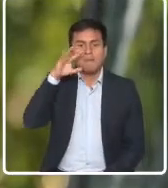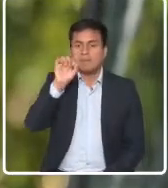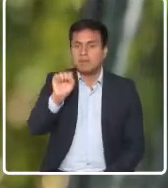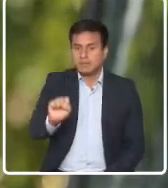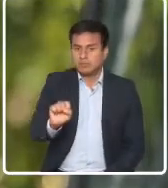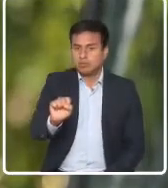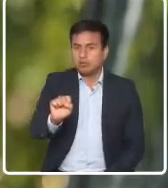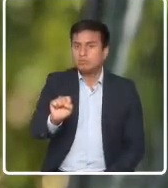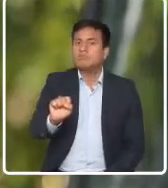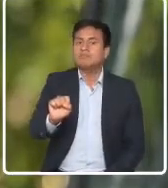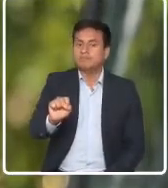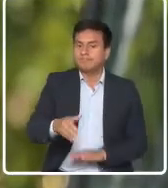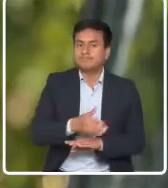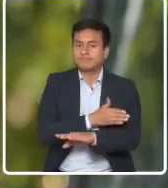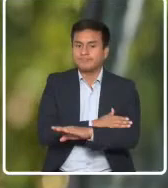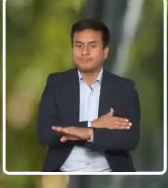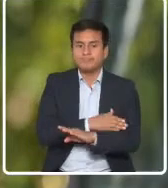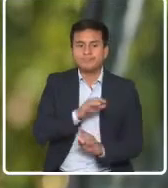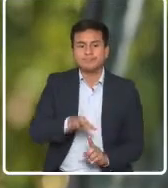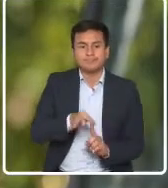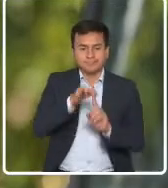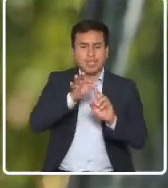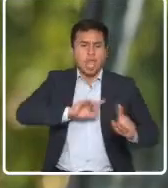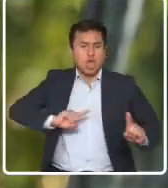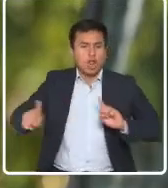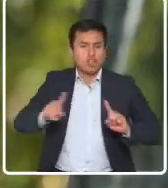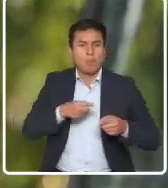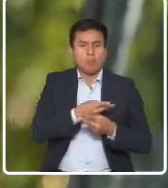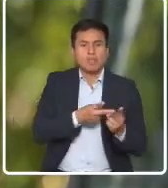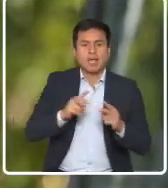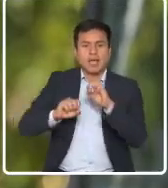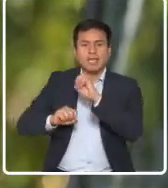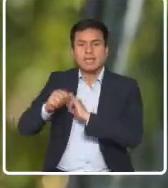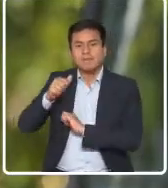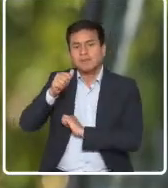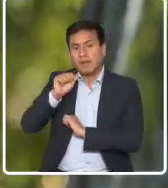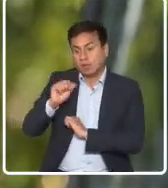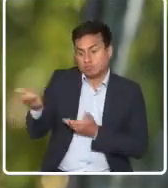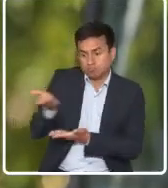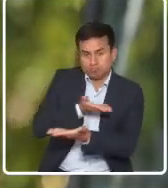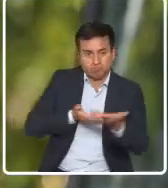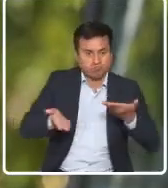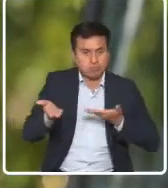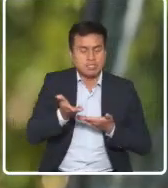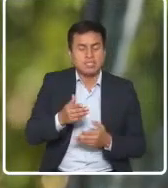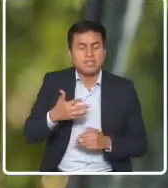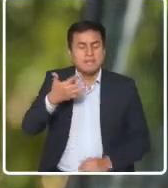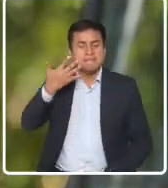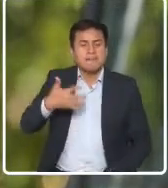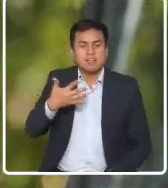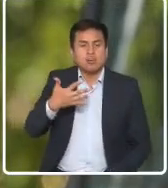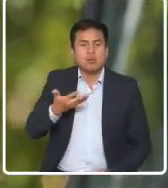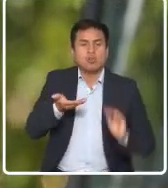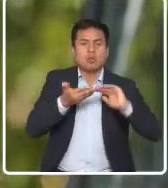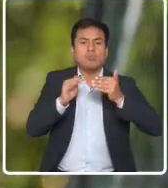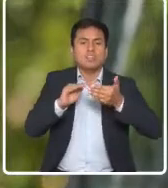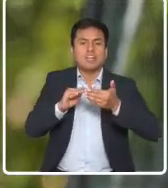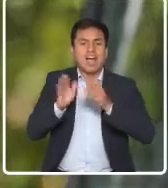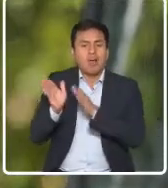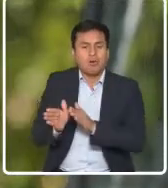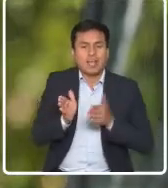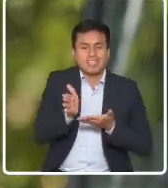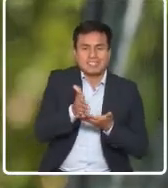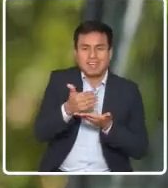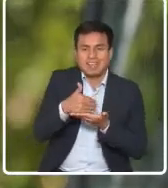prevención, lo central de la coordinación público y privada, el valor de una comunidad